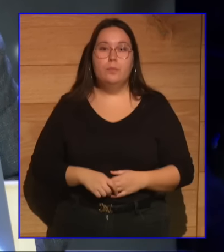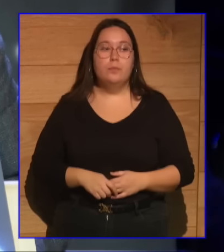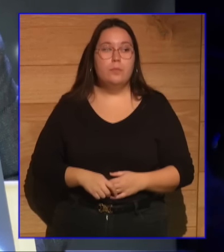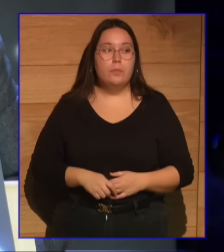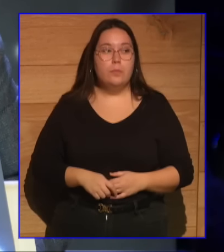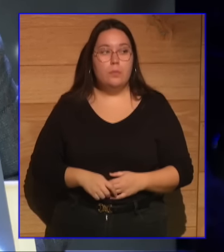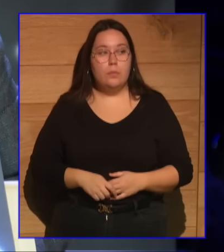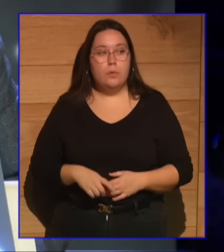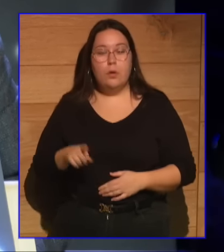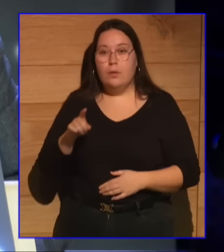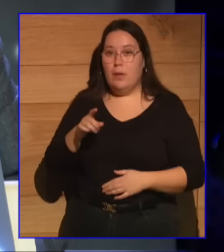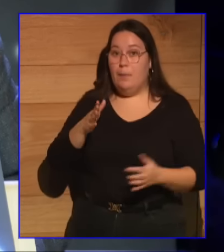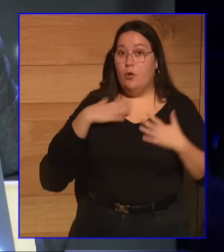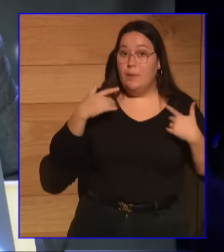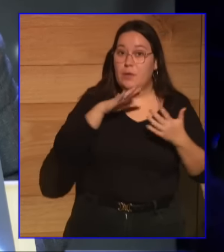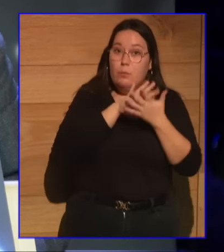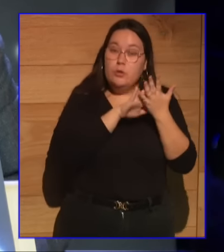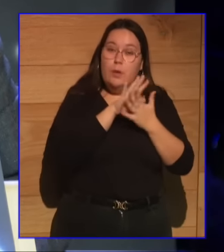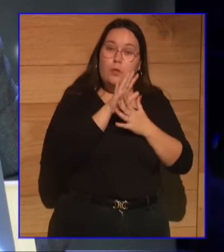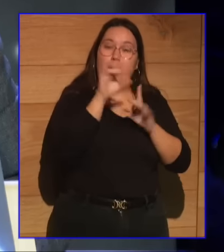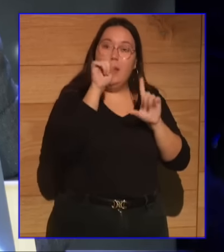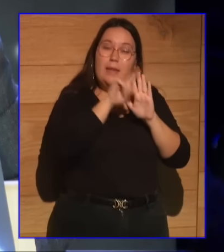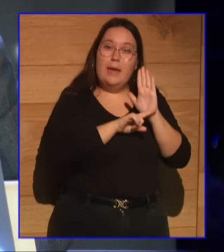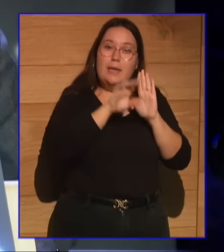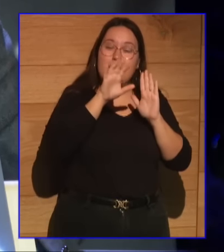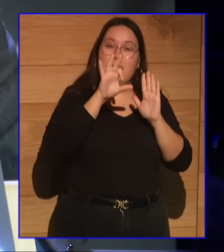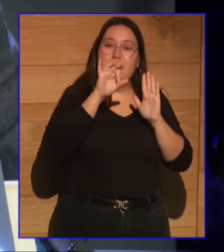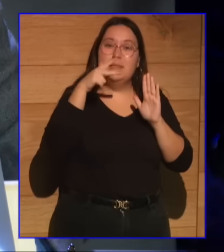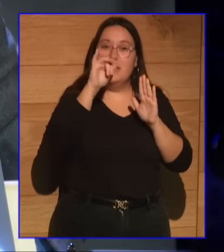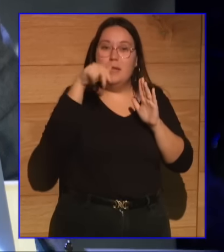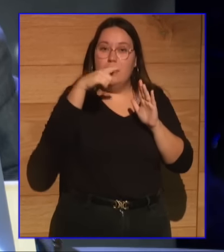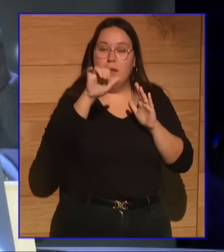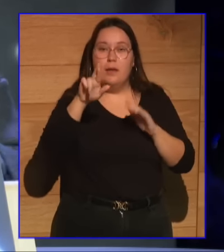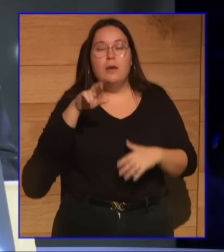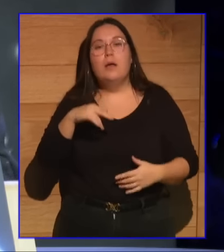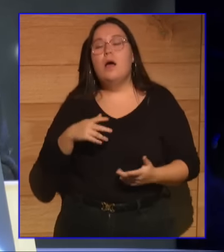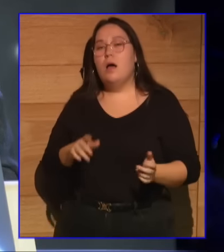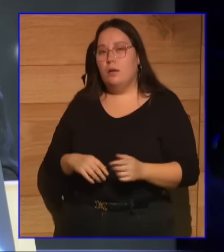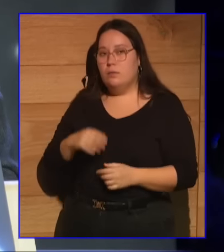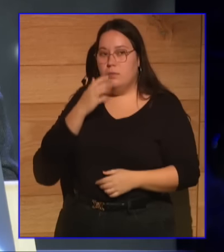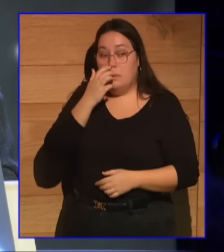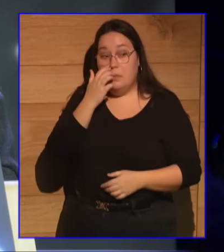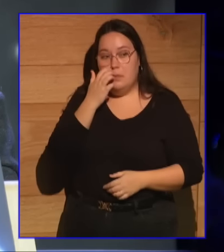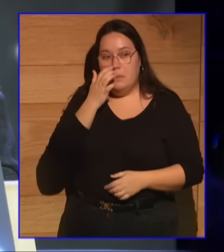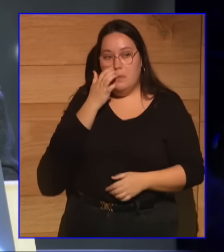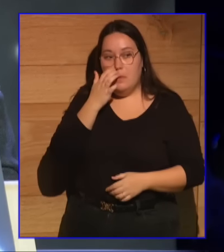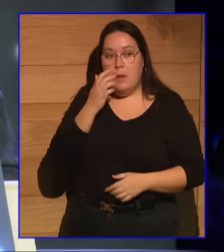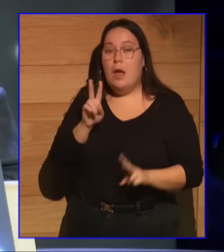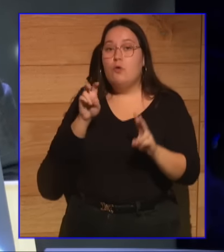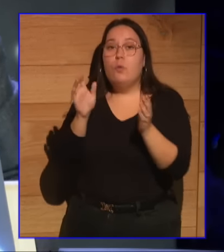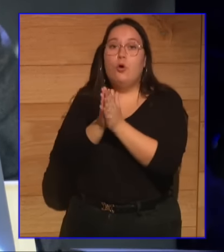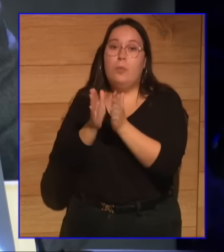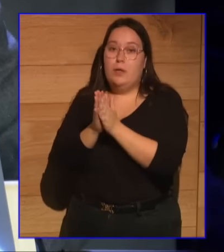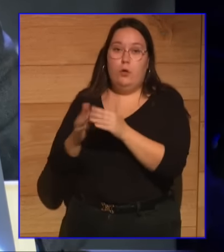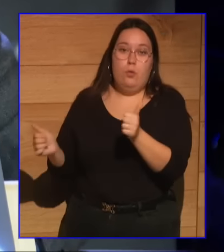Pero estamos en Schindler, de repente. Bueno, sí, porque estamos hablando de Kaminski, estamos hablando de dónde conoce a su nuevo compañero de baile, a quien ya se va a quedar